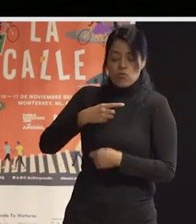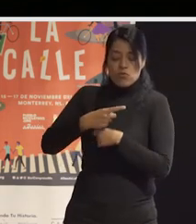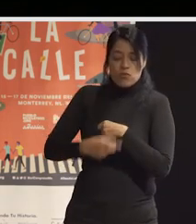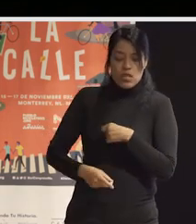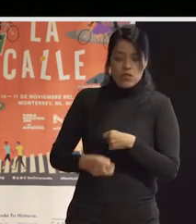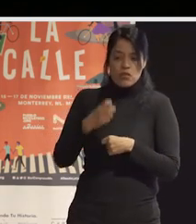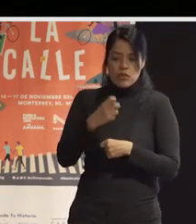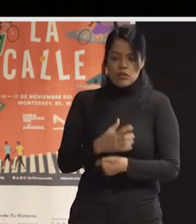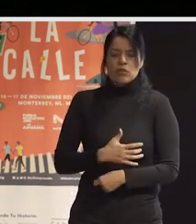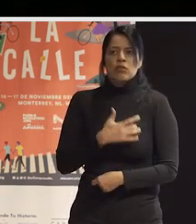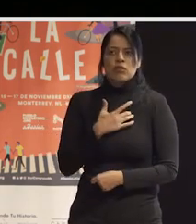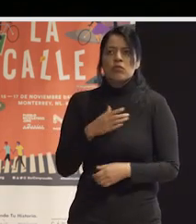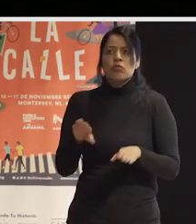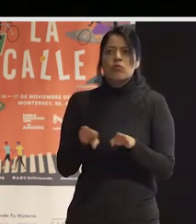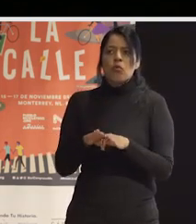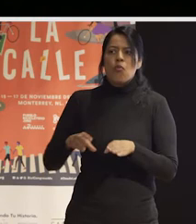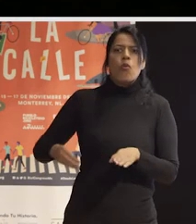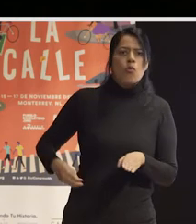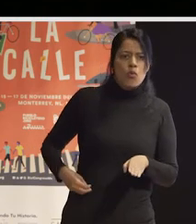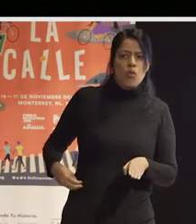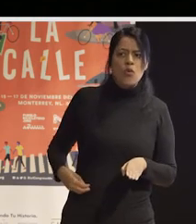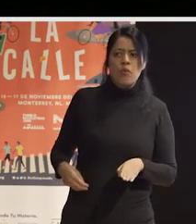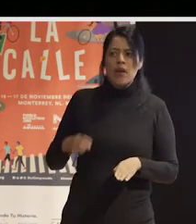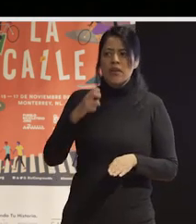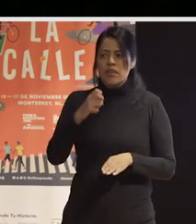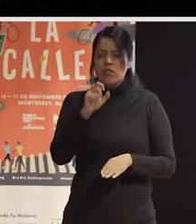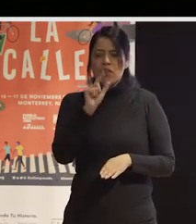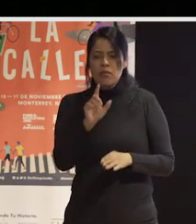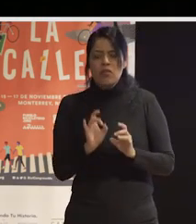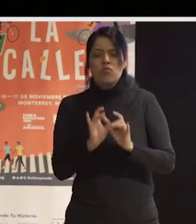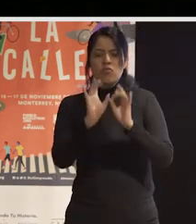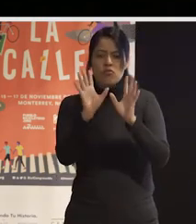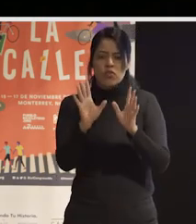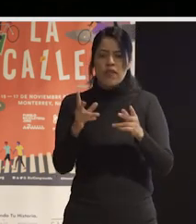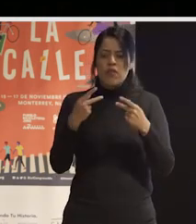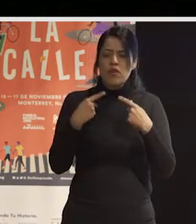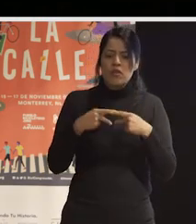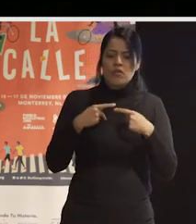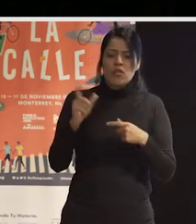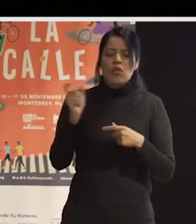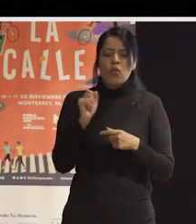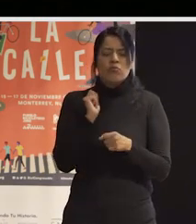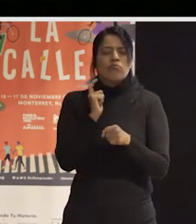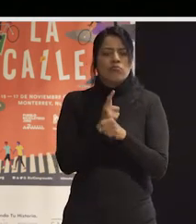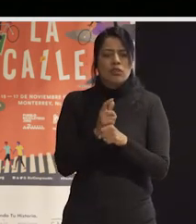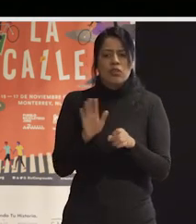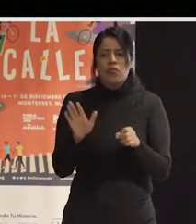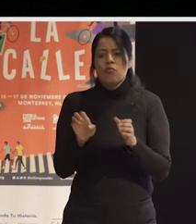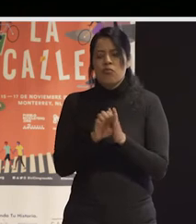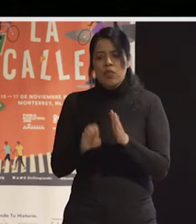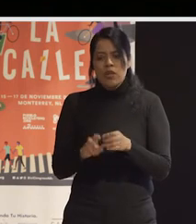llega a este gran sentido de culpabilidad y es lo que también pasa con mucha gente que se da cuenta digamos de racismo contra